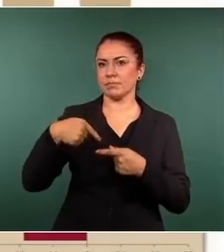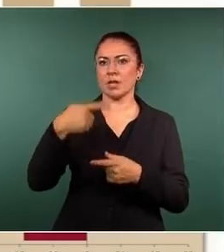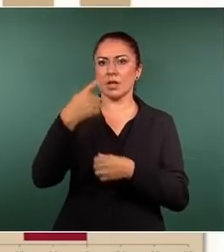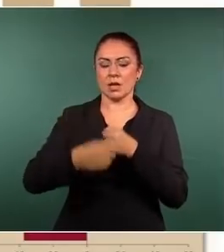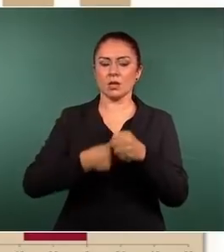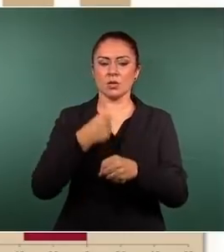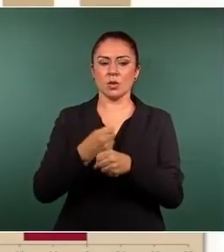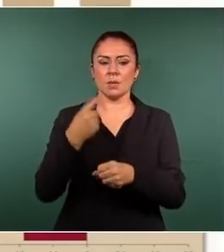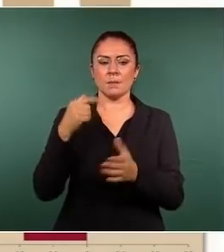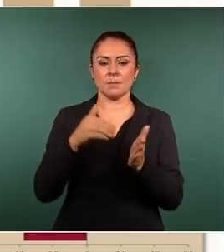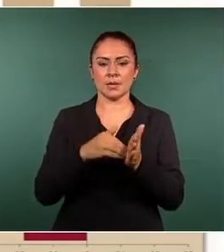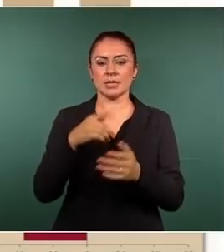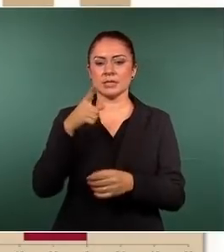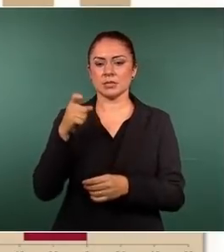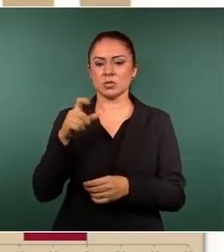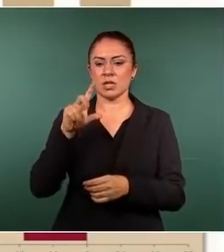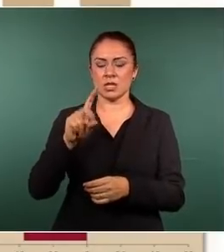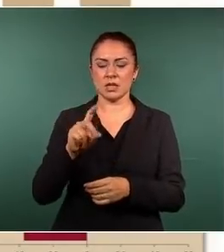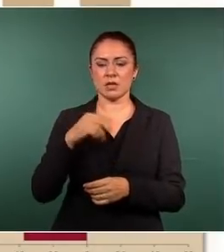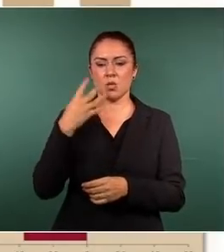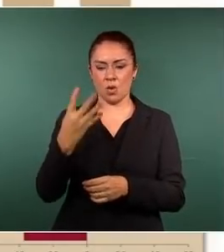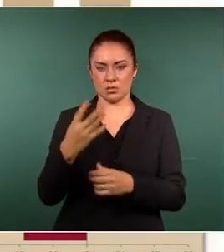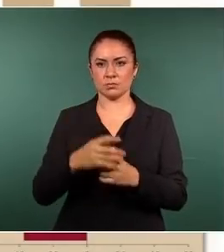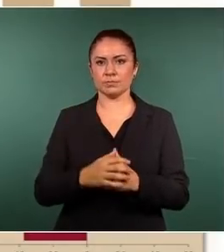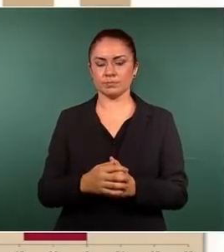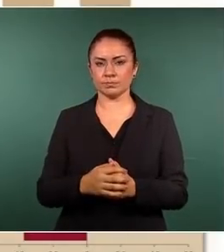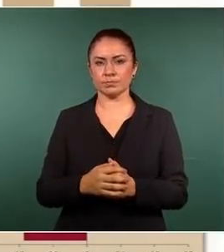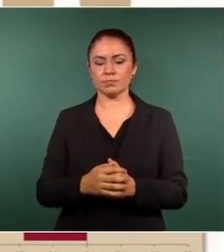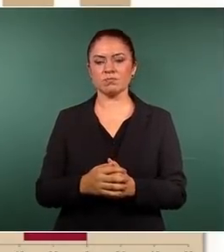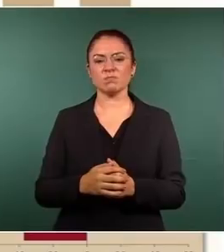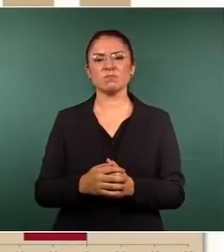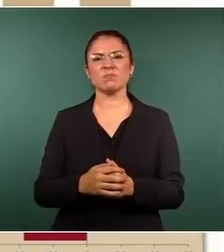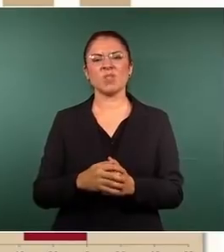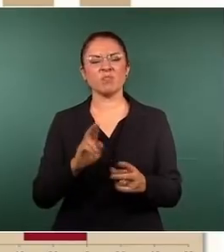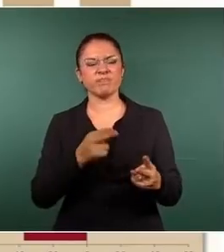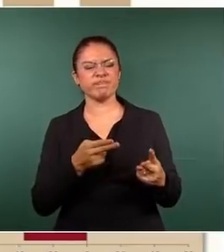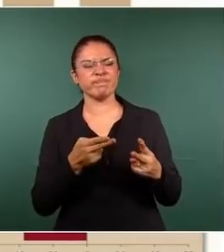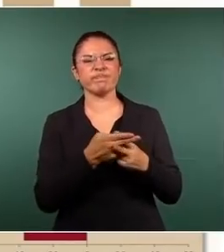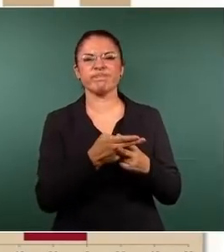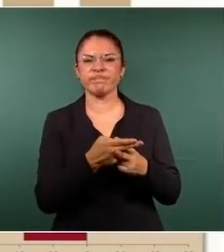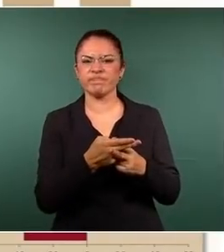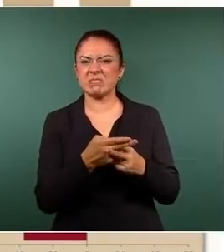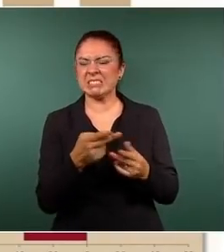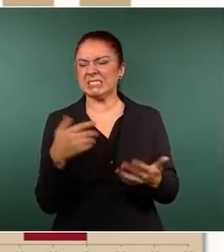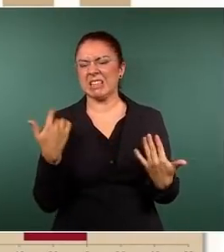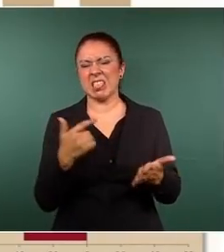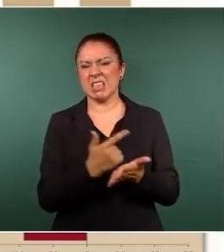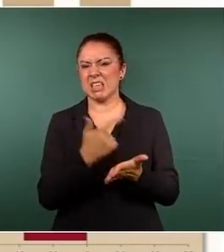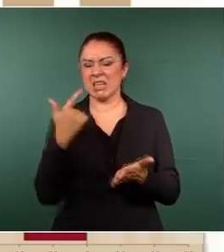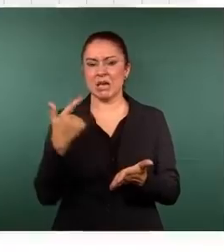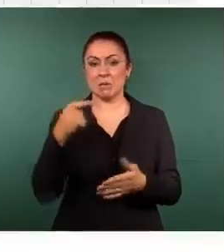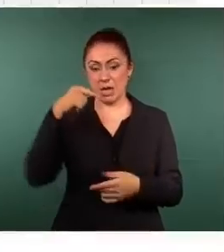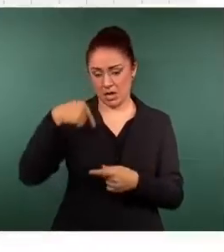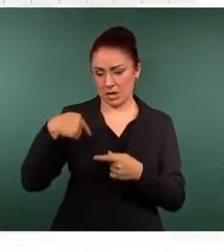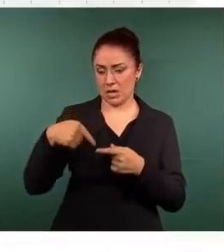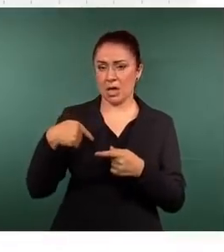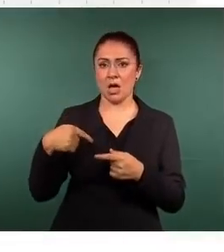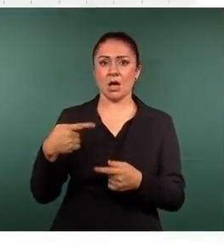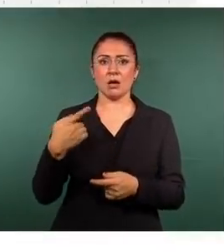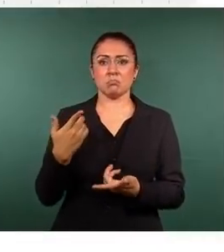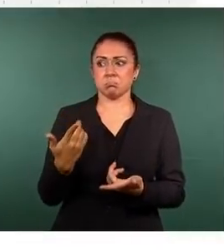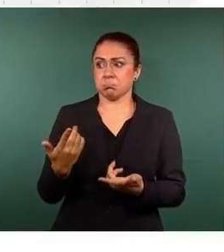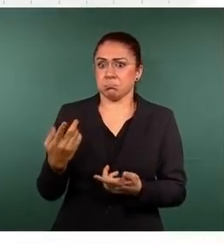más de la mitad del año homicidios dolosos por entidad federativa en la presente administración y